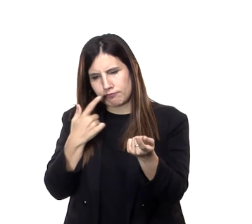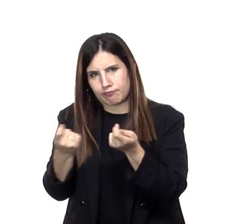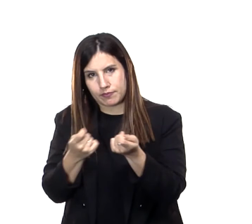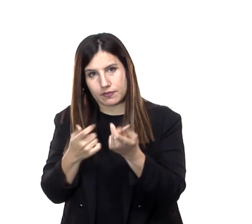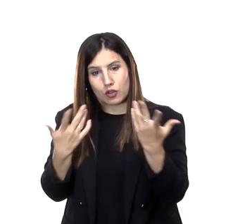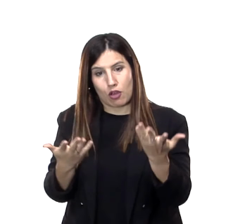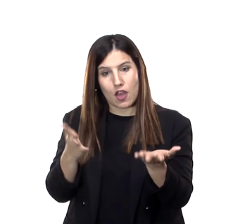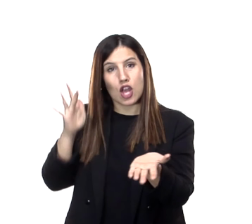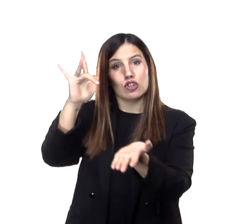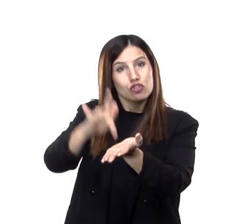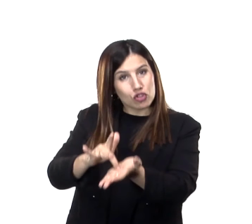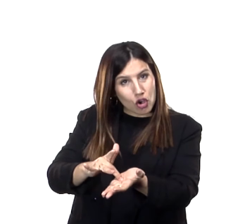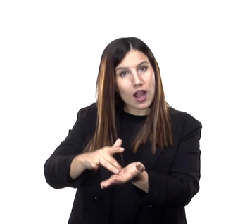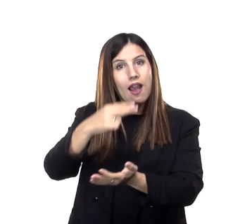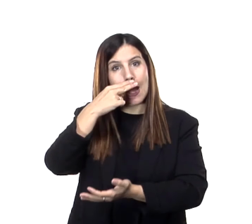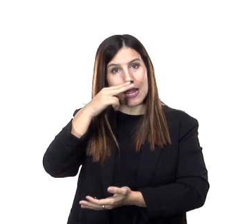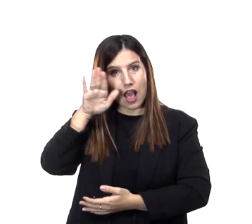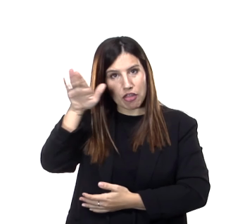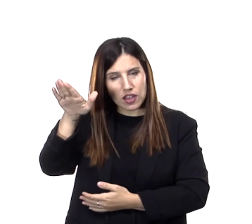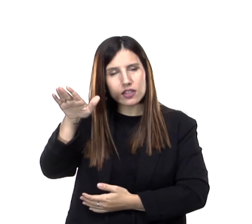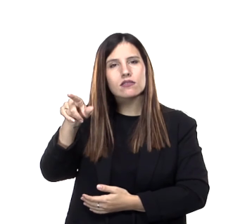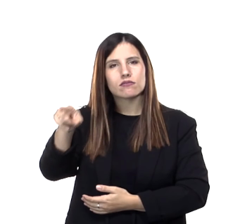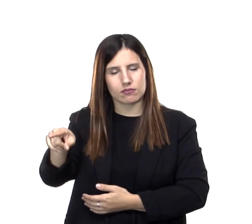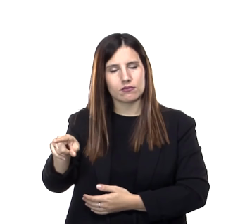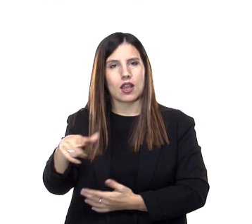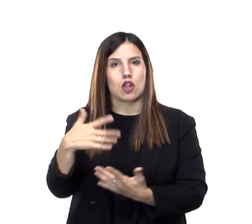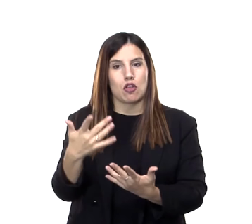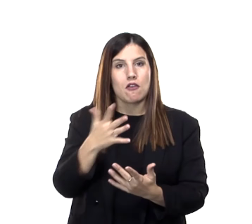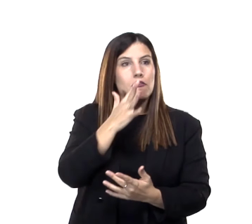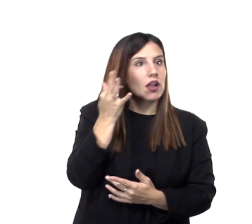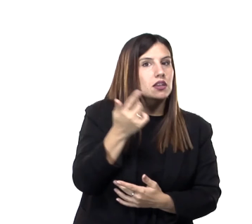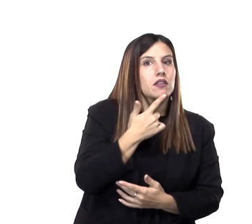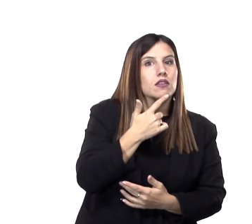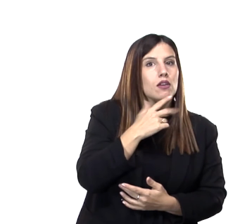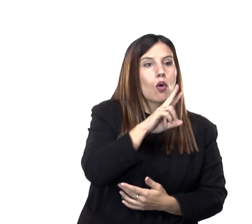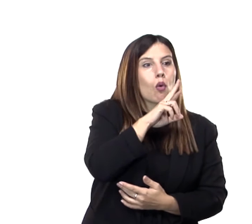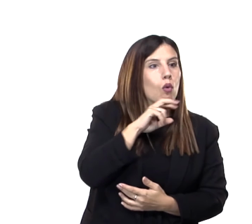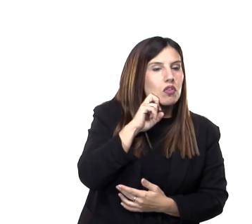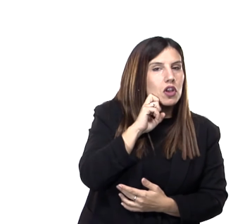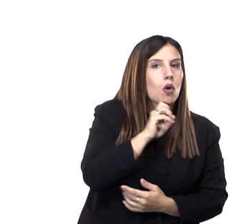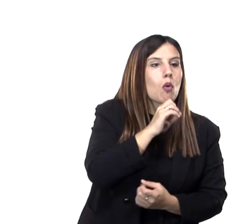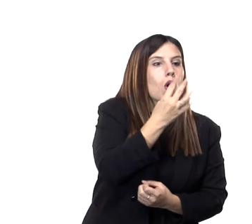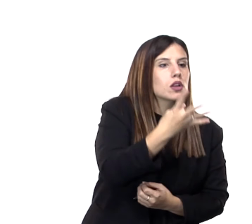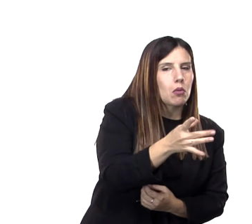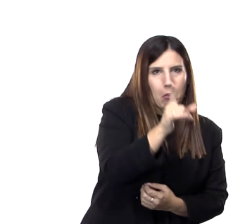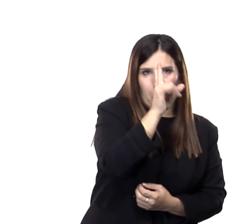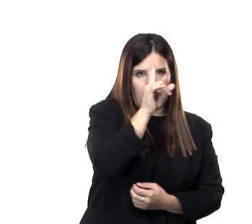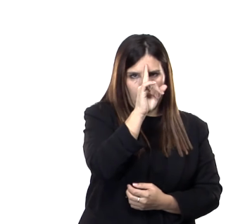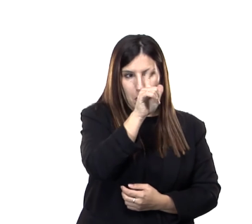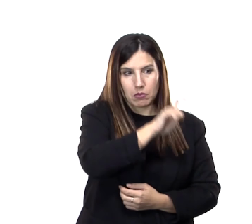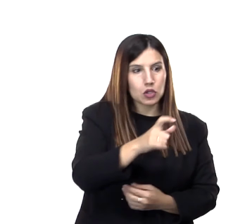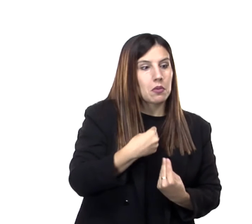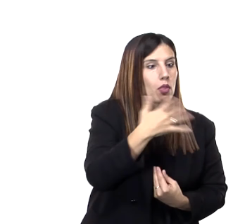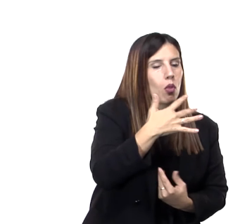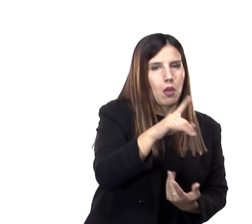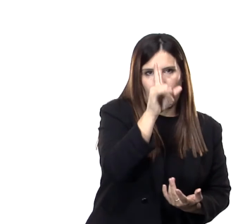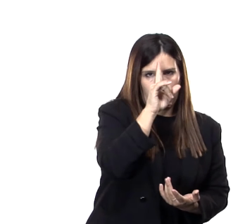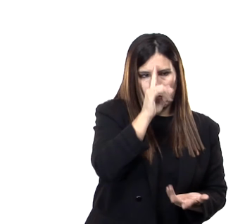los franceses decían pues no tenemos ni idea de cuántos judíos tenemos ni mucho menos donde viven así que no podemos ayudarlos